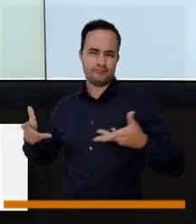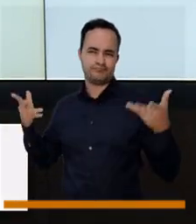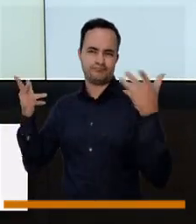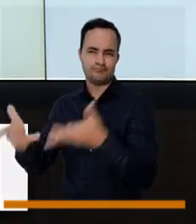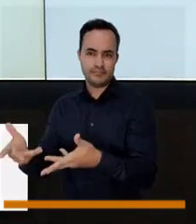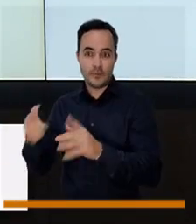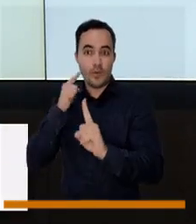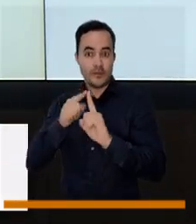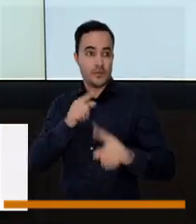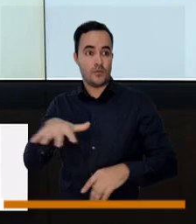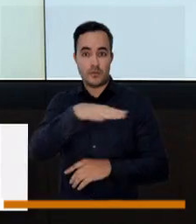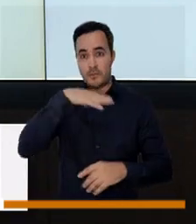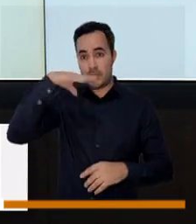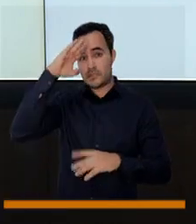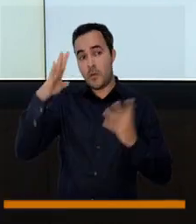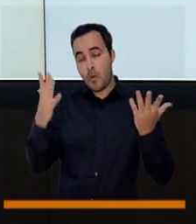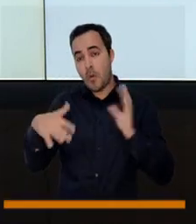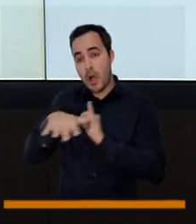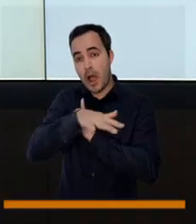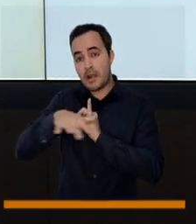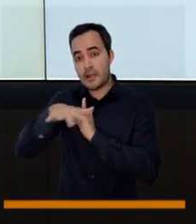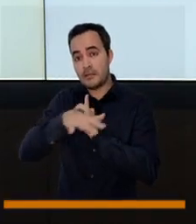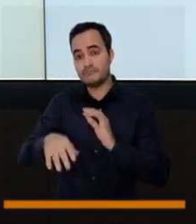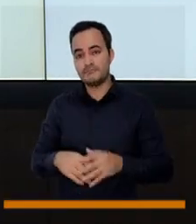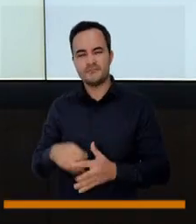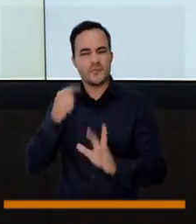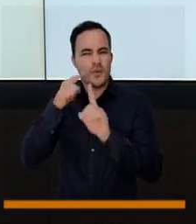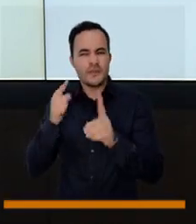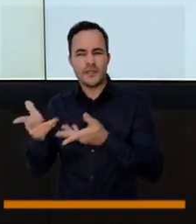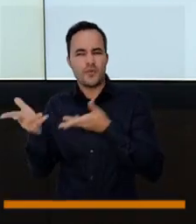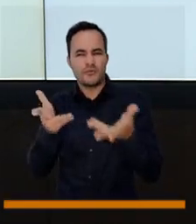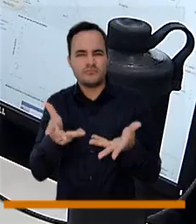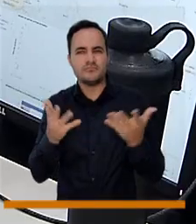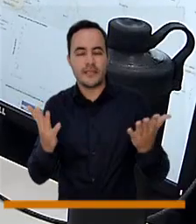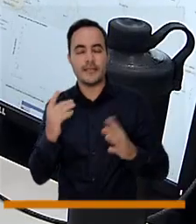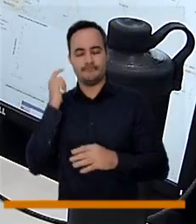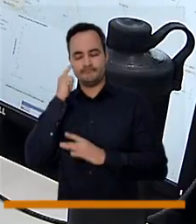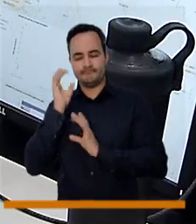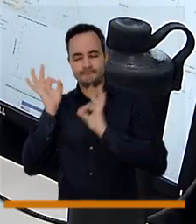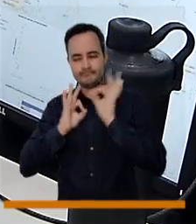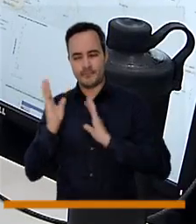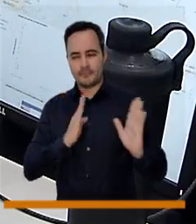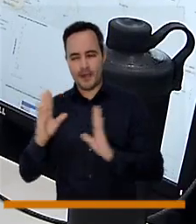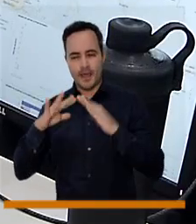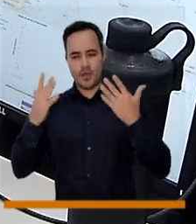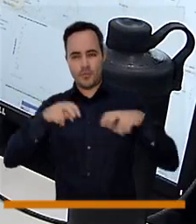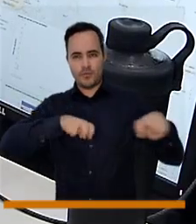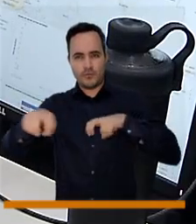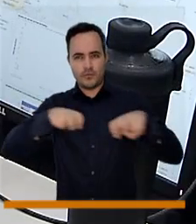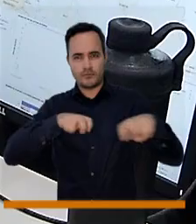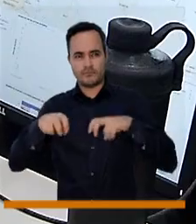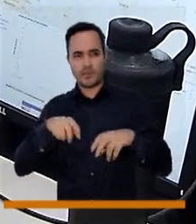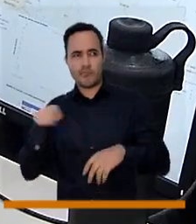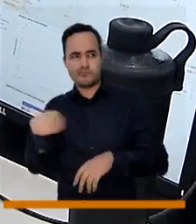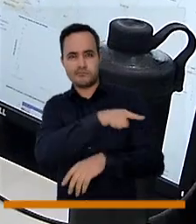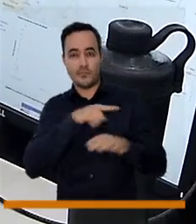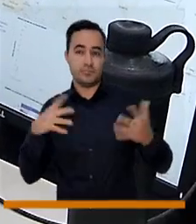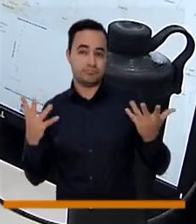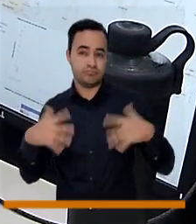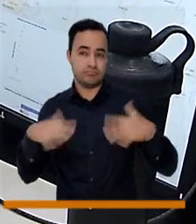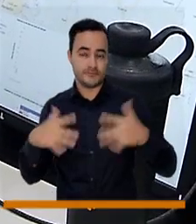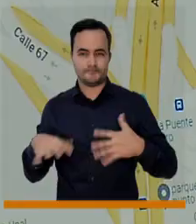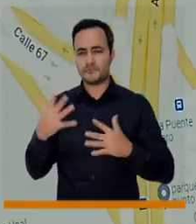quiere, todo el territorio metropolitano para revisar y planificar la movilidad y el tráfico. Hoy recibimos alrededor